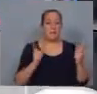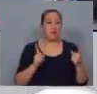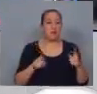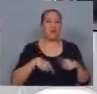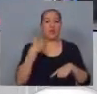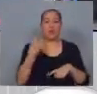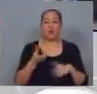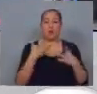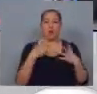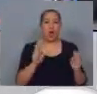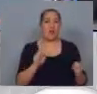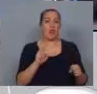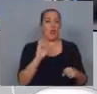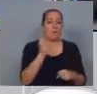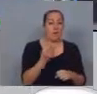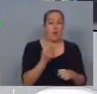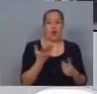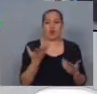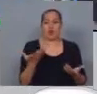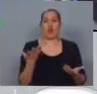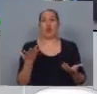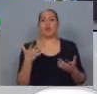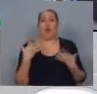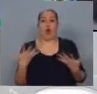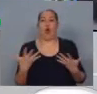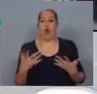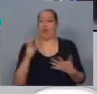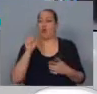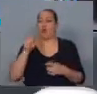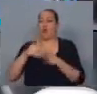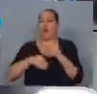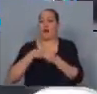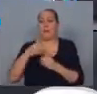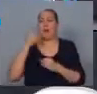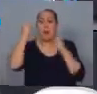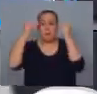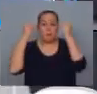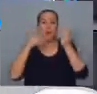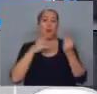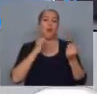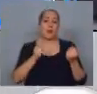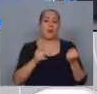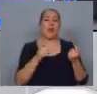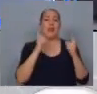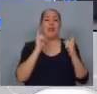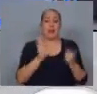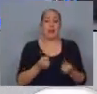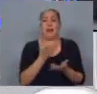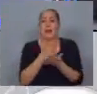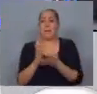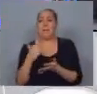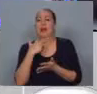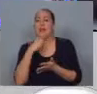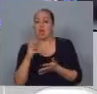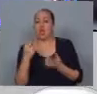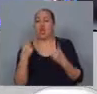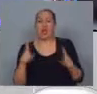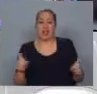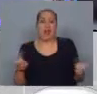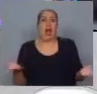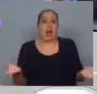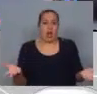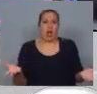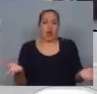terminaron muy mal entonces obviamente tu familia se va a preocupar es un tema después del tema de los chicos llama la atención también no podemos